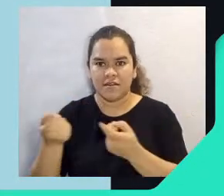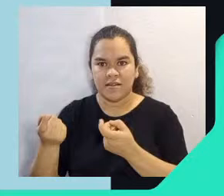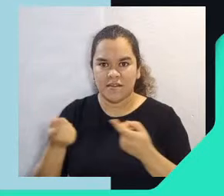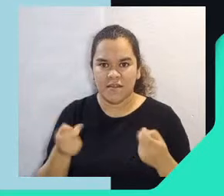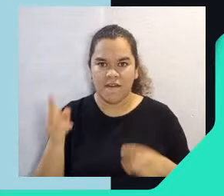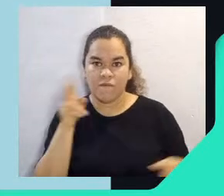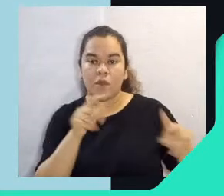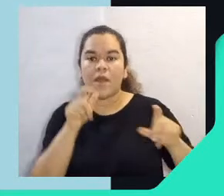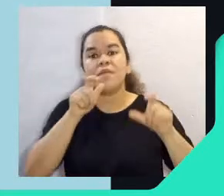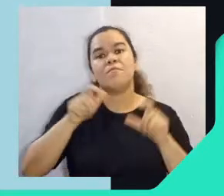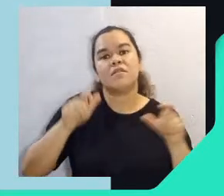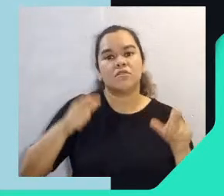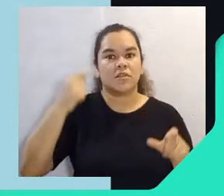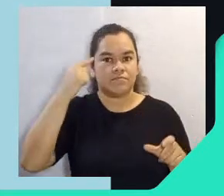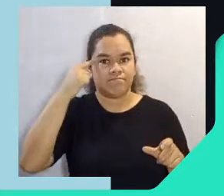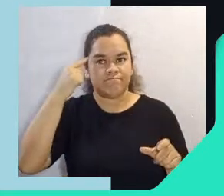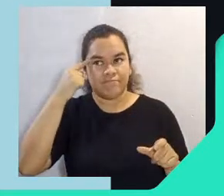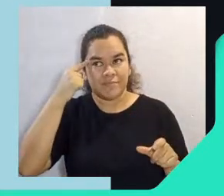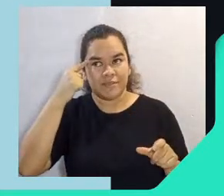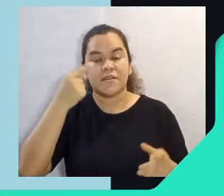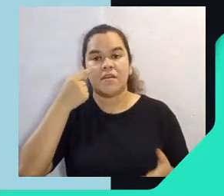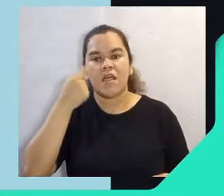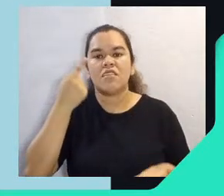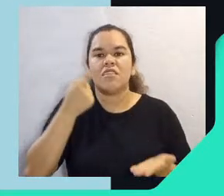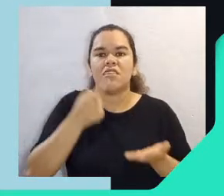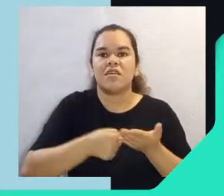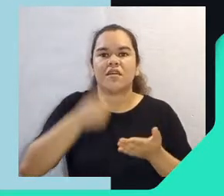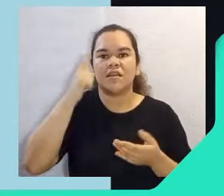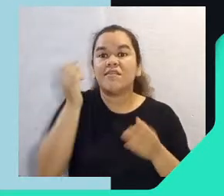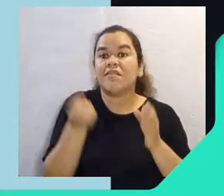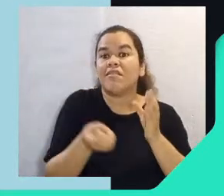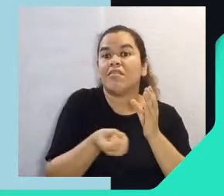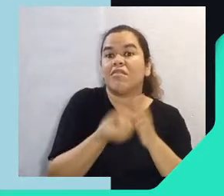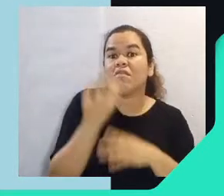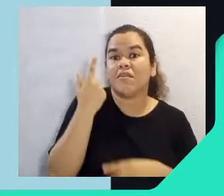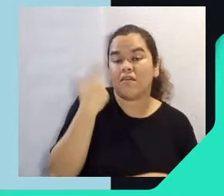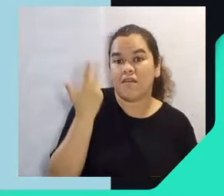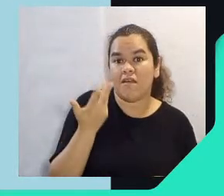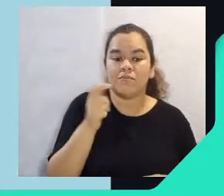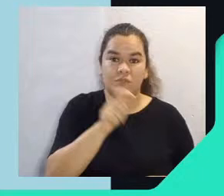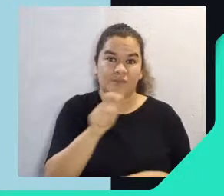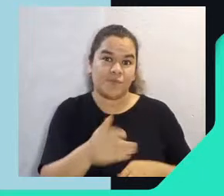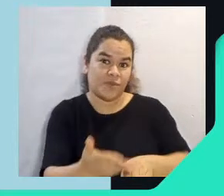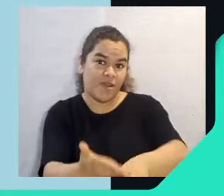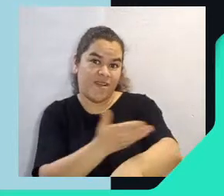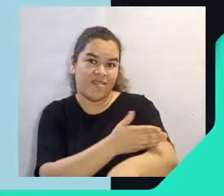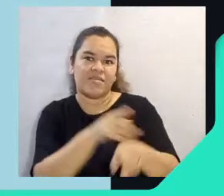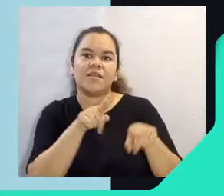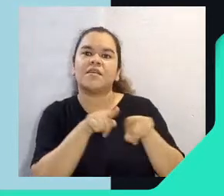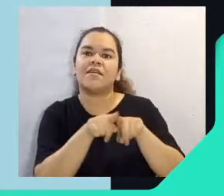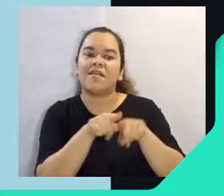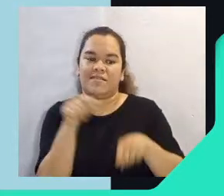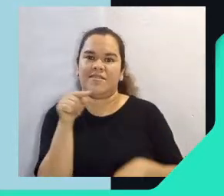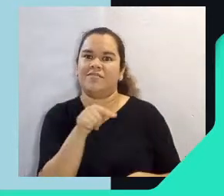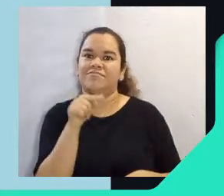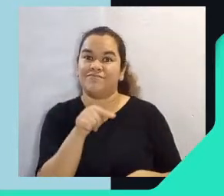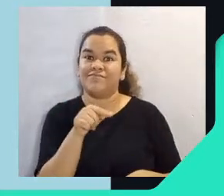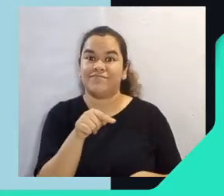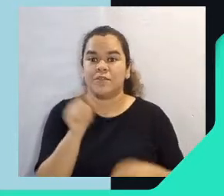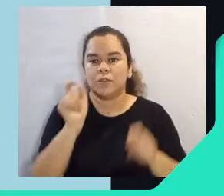que ha decidido encarar una carrera de sistemas de información.